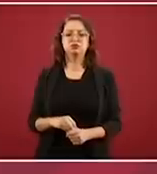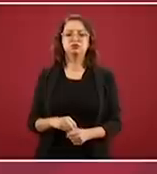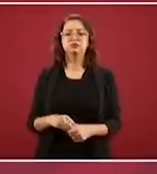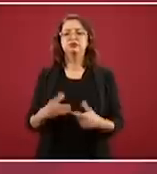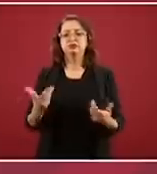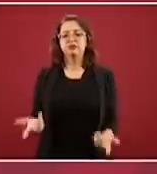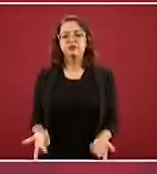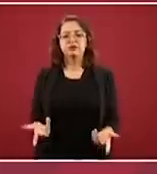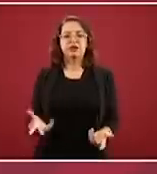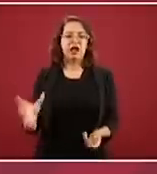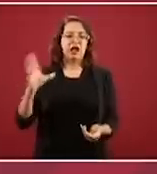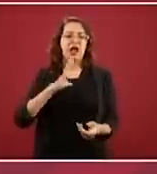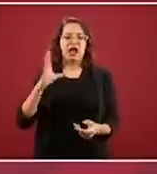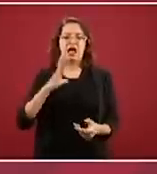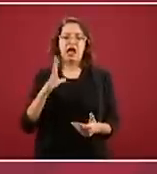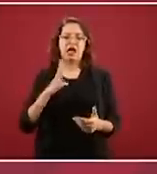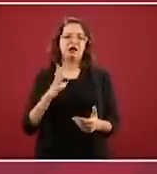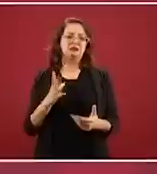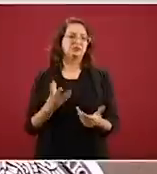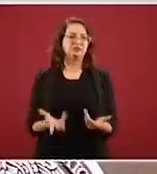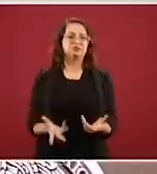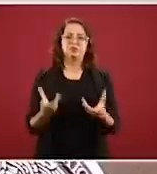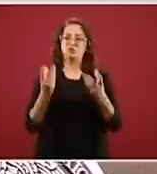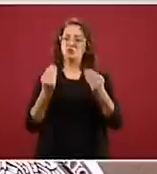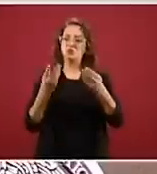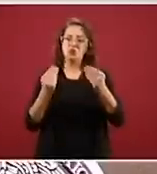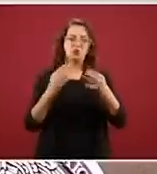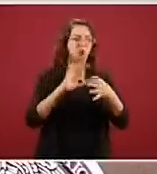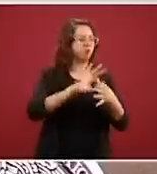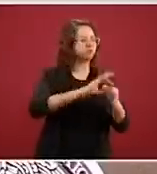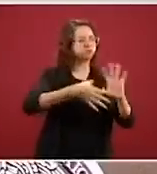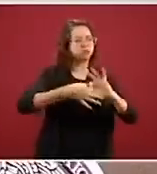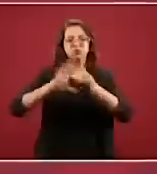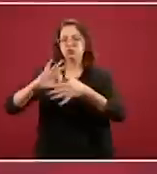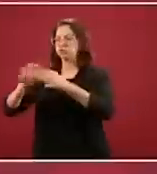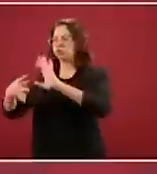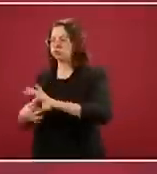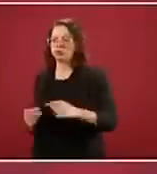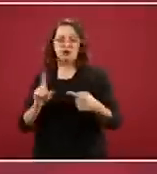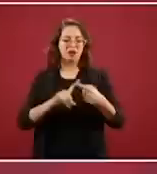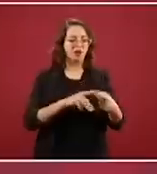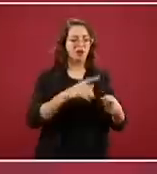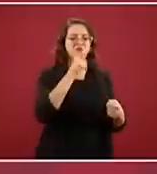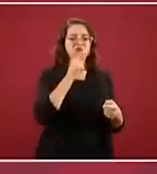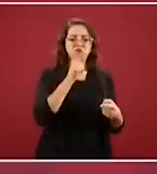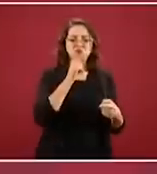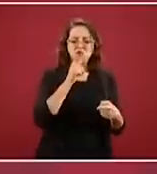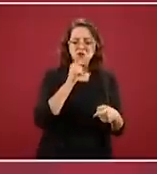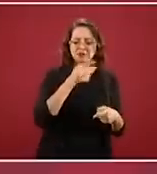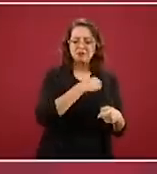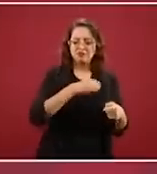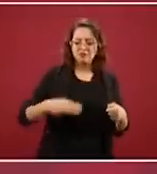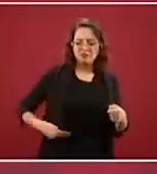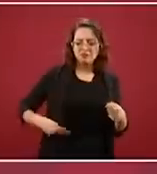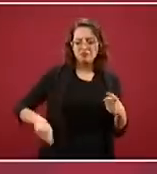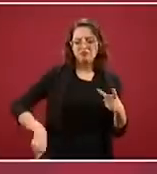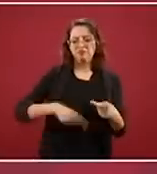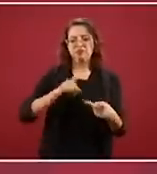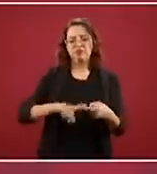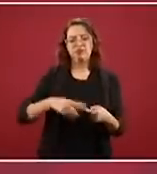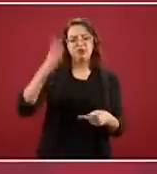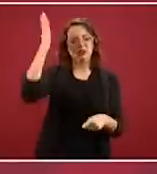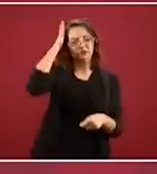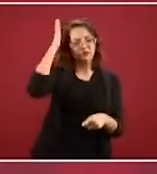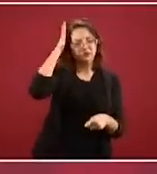una cadena de muchísimos eslabones. O sea, el papel de la policía municipal, del comandante